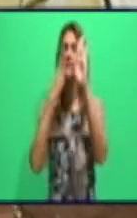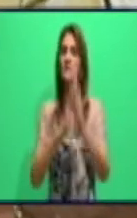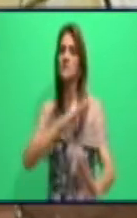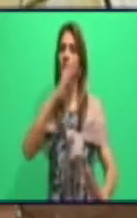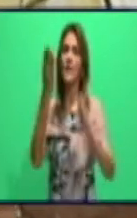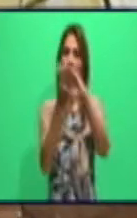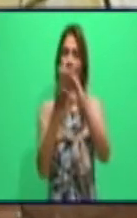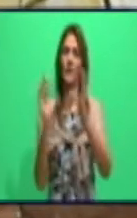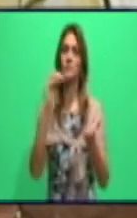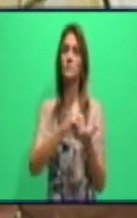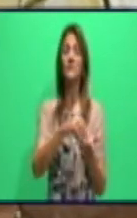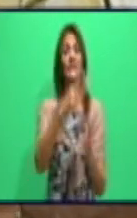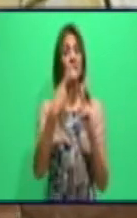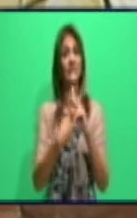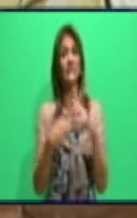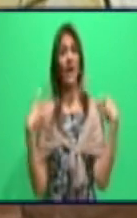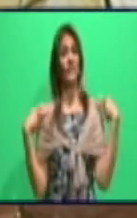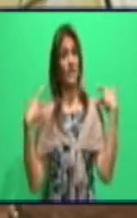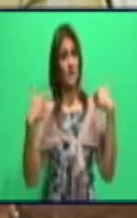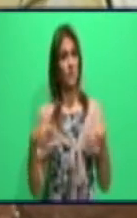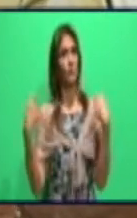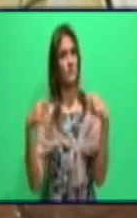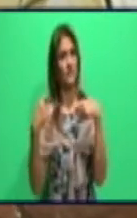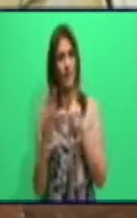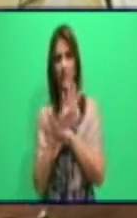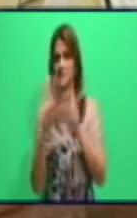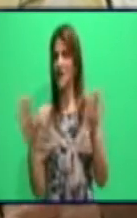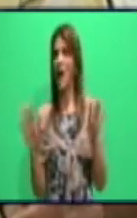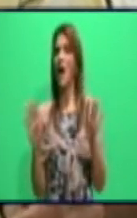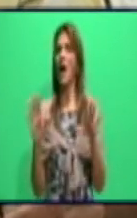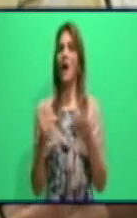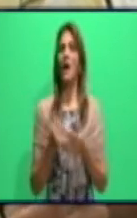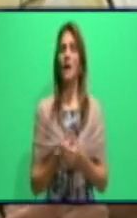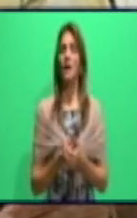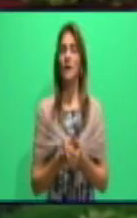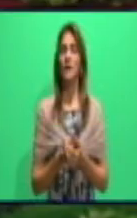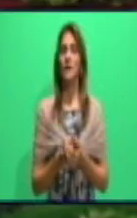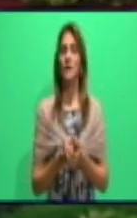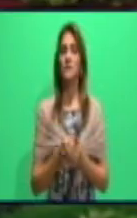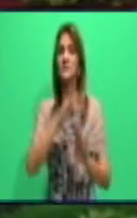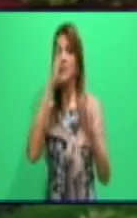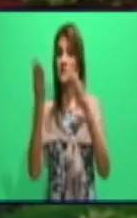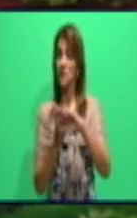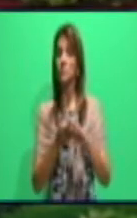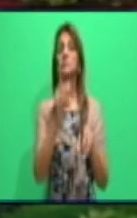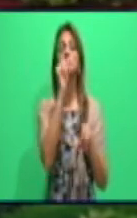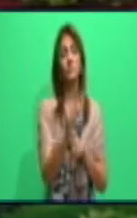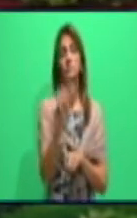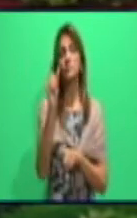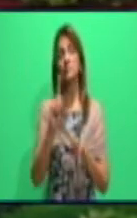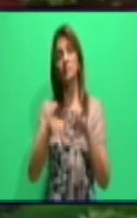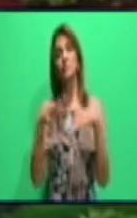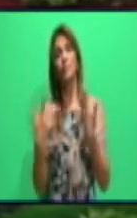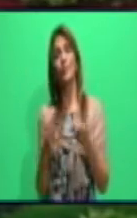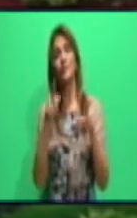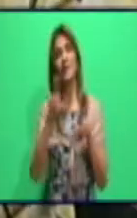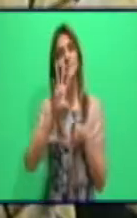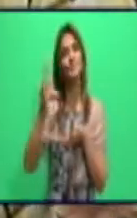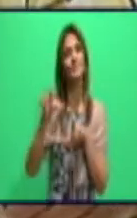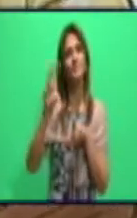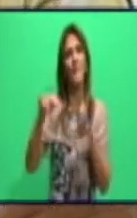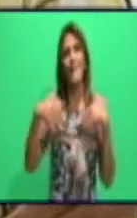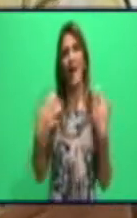administraciones tienen que tomar parte en el asunto porque realmente son cuestiones que esos productos después se coge para revenderlo a la población lo que no